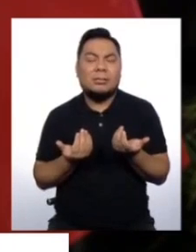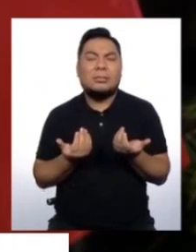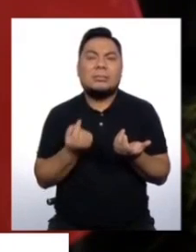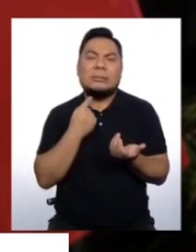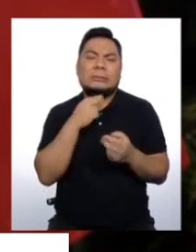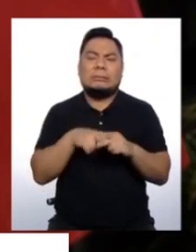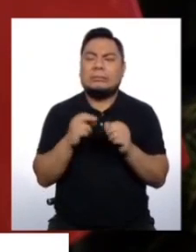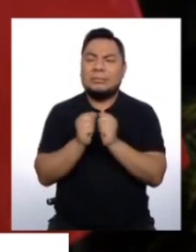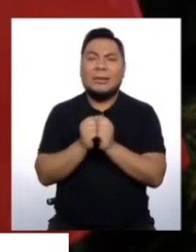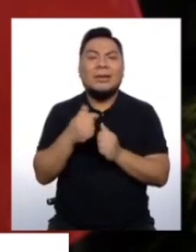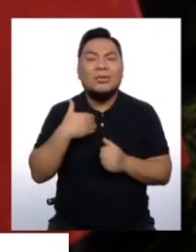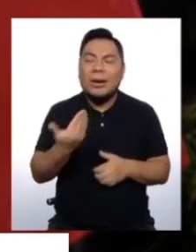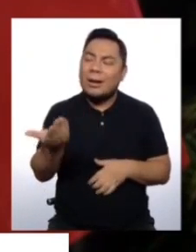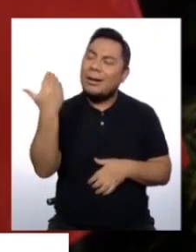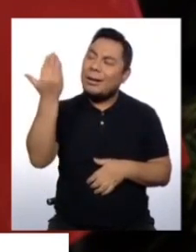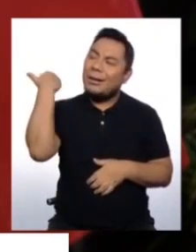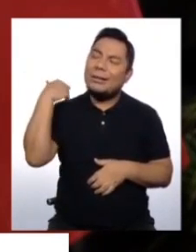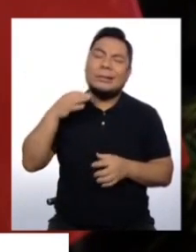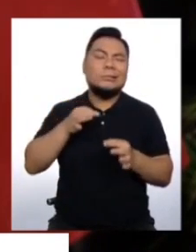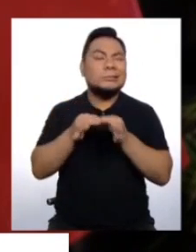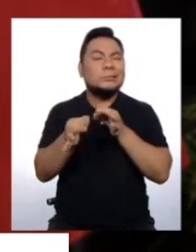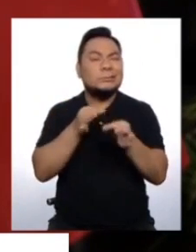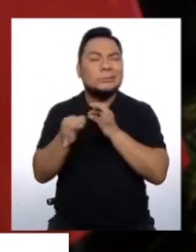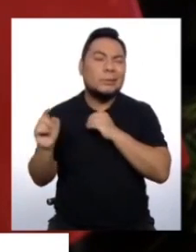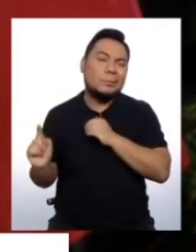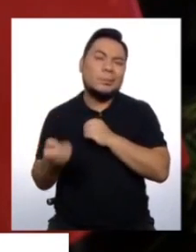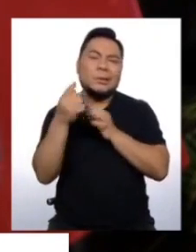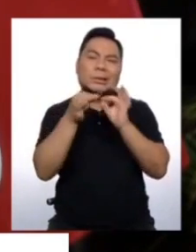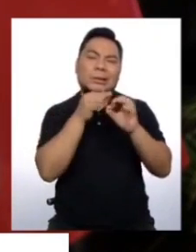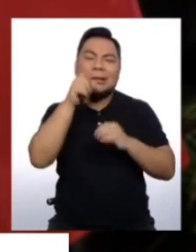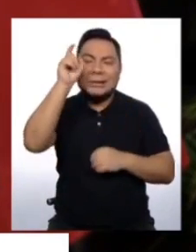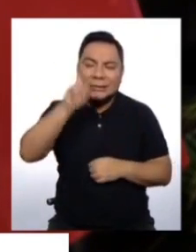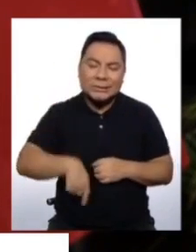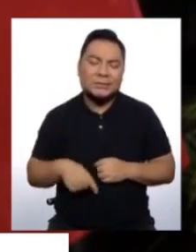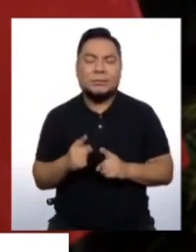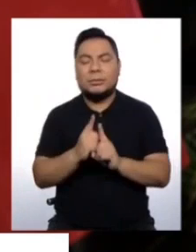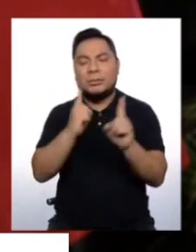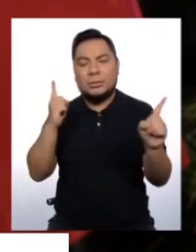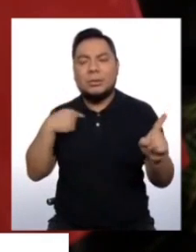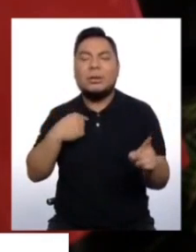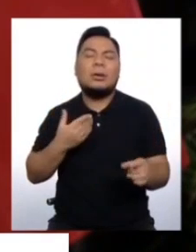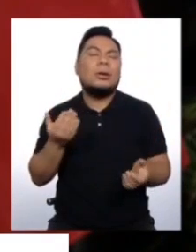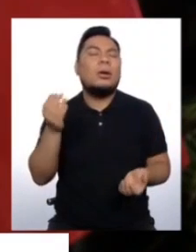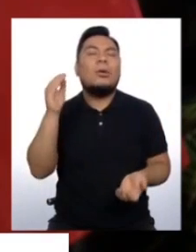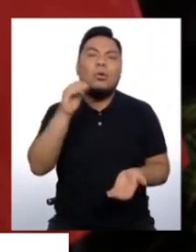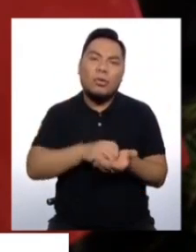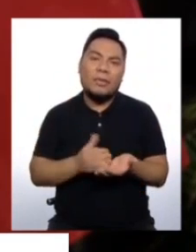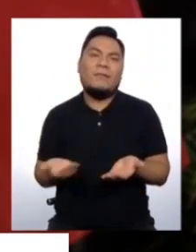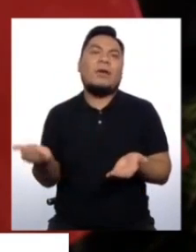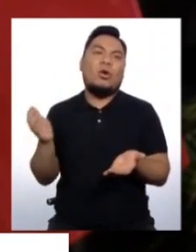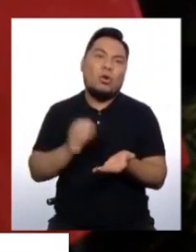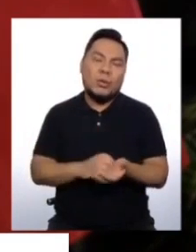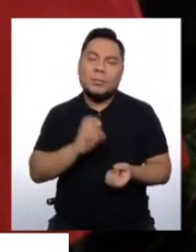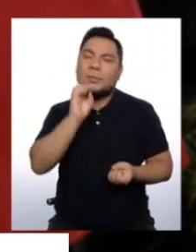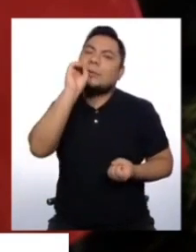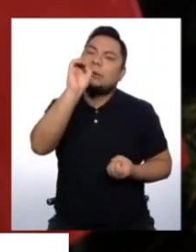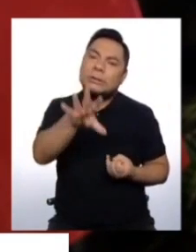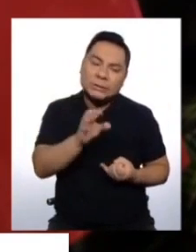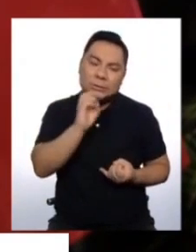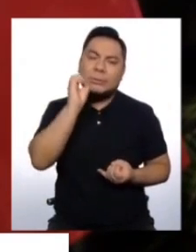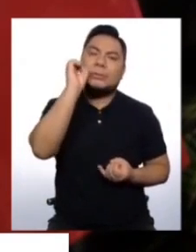explicado desde el inicio de este proceso de distanciamiento social, si no explicamos y